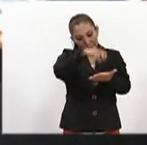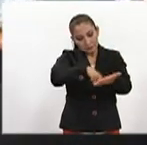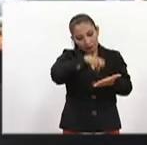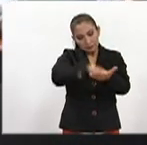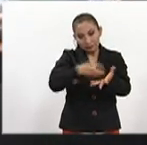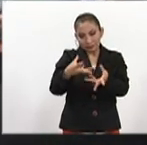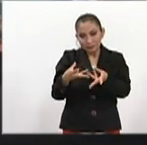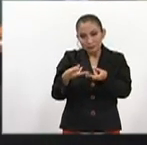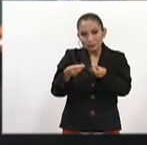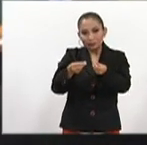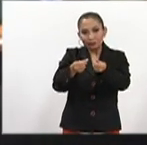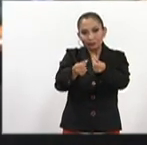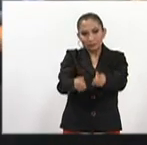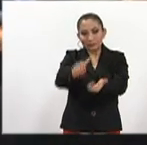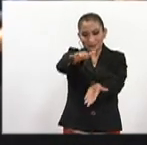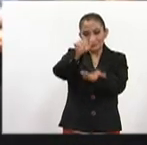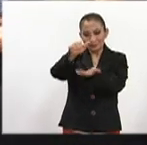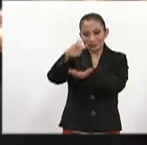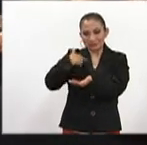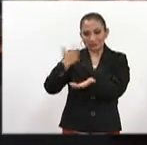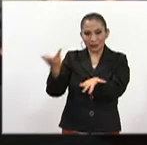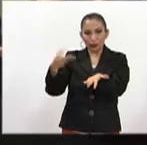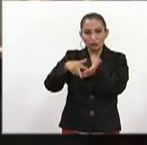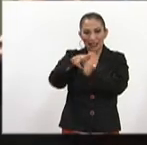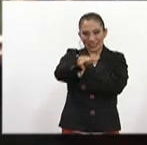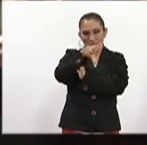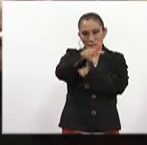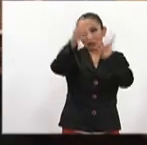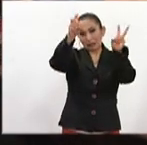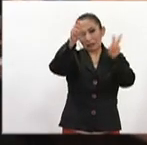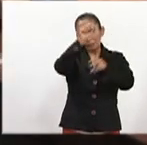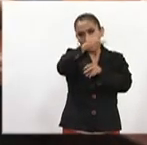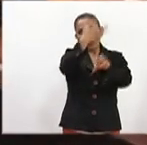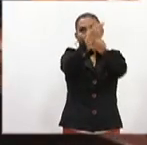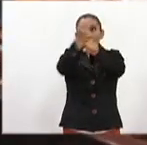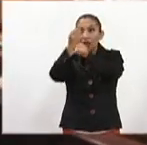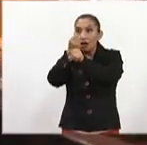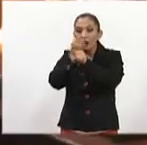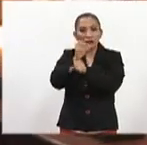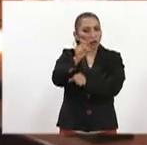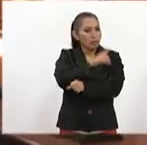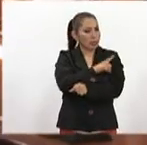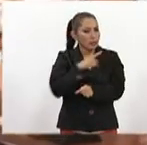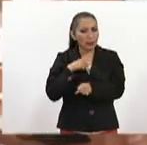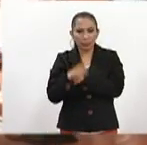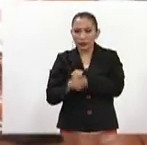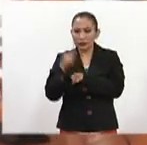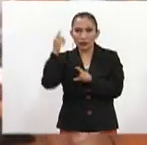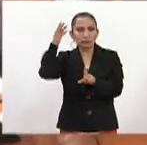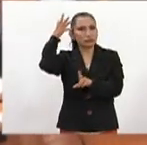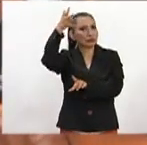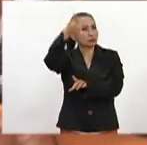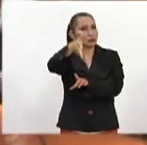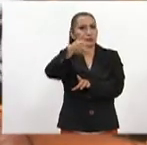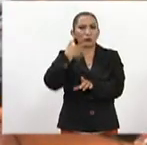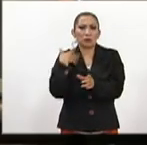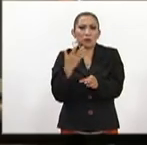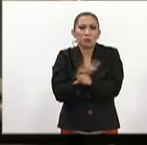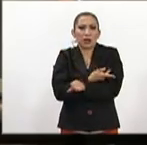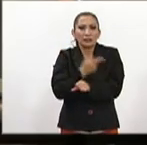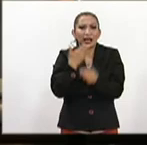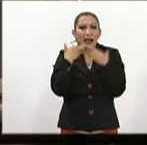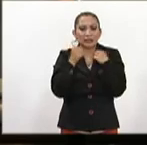de ingresos de la Federación del 2018 por el tema de la reconstrucción no debe afectar la proyección planteada